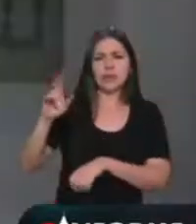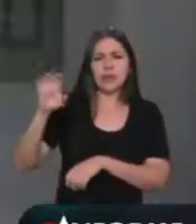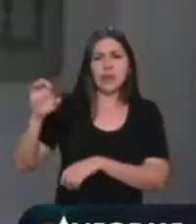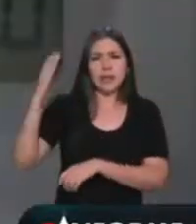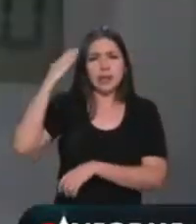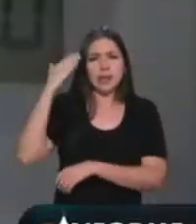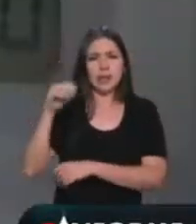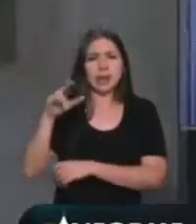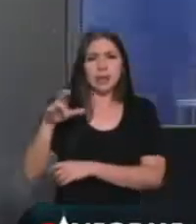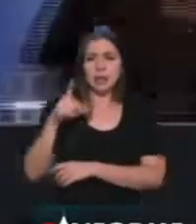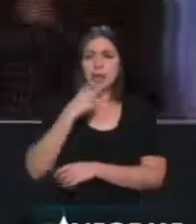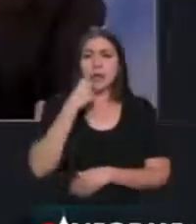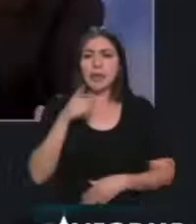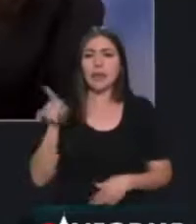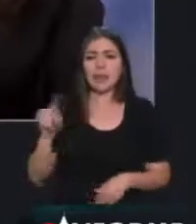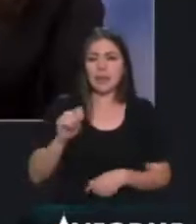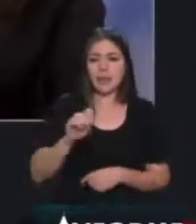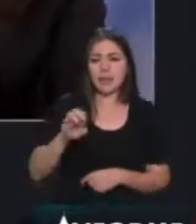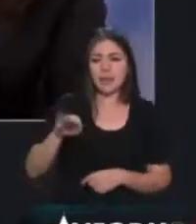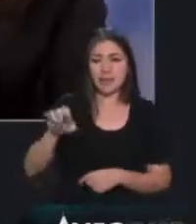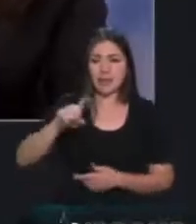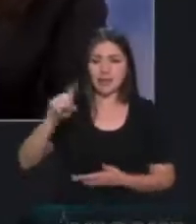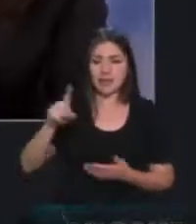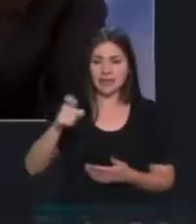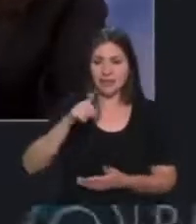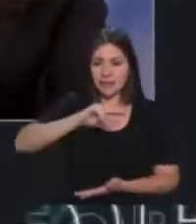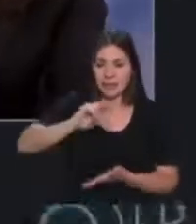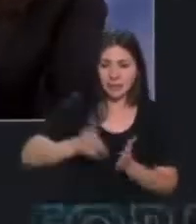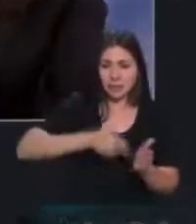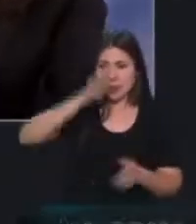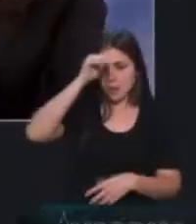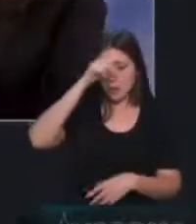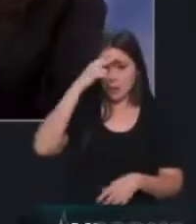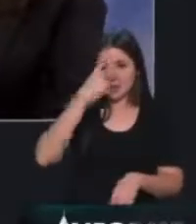al TEMEC se cuenta con diversos recursos para dimitir conflictos.